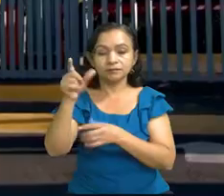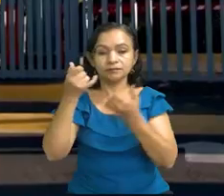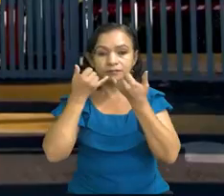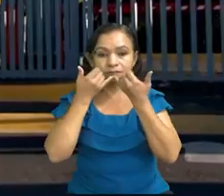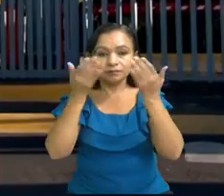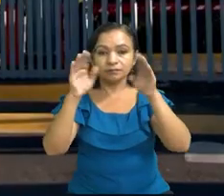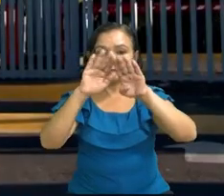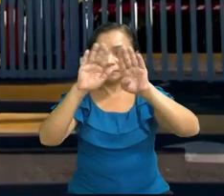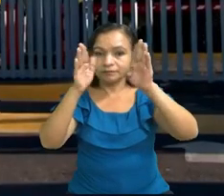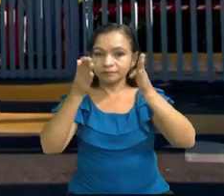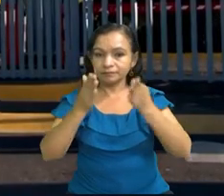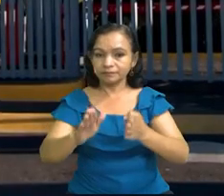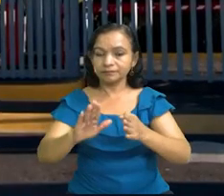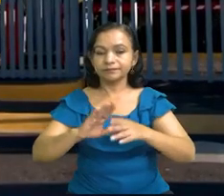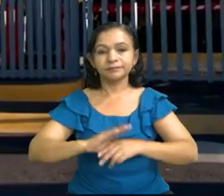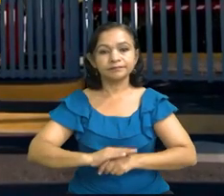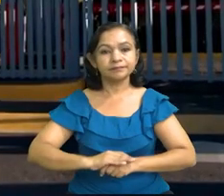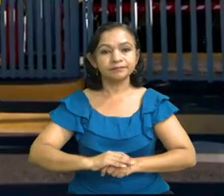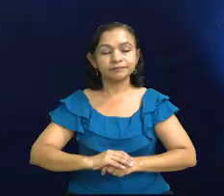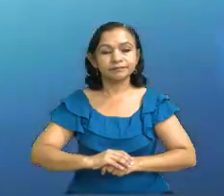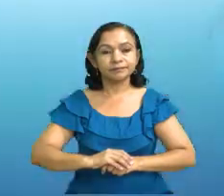parlamentario, informó Liz Escoto.